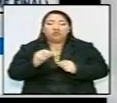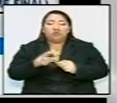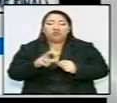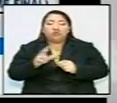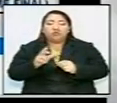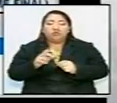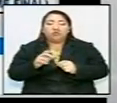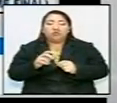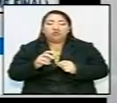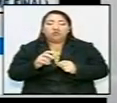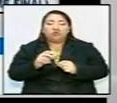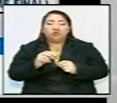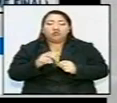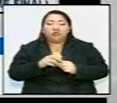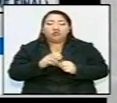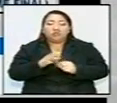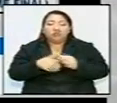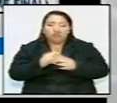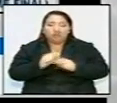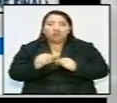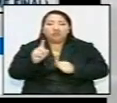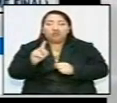32 del informe número 20.